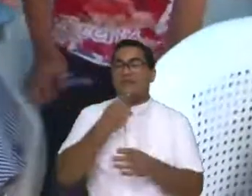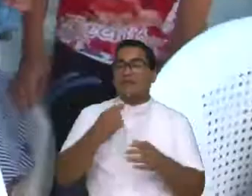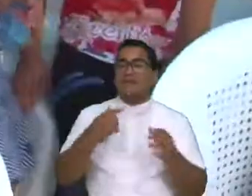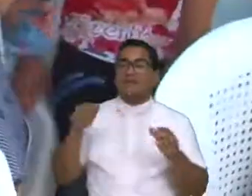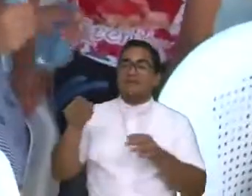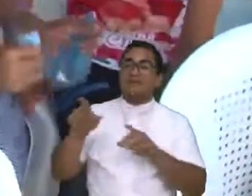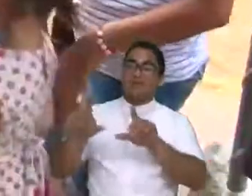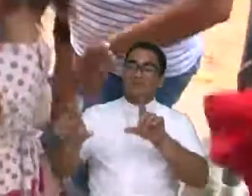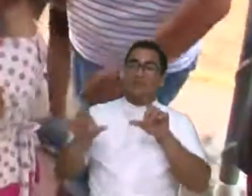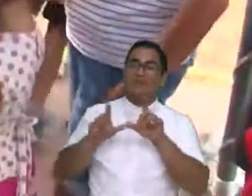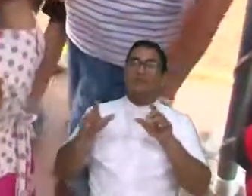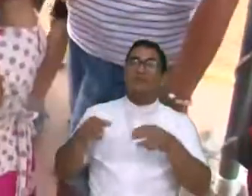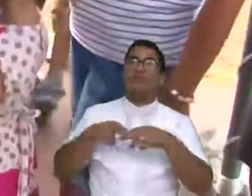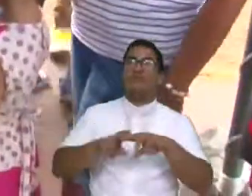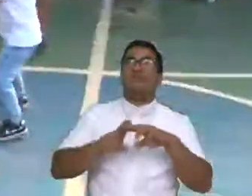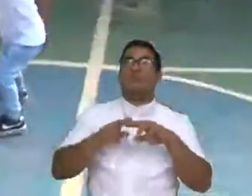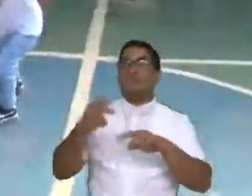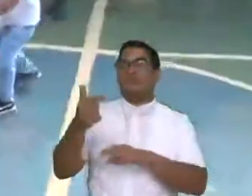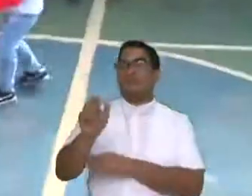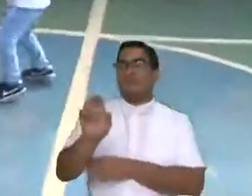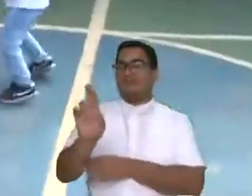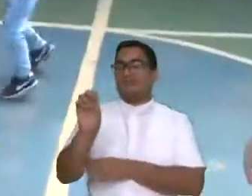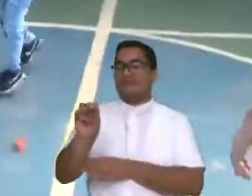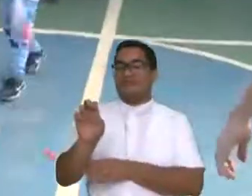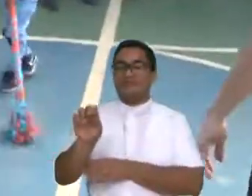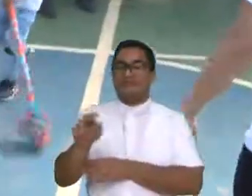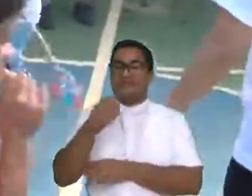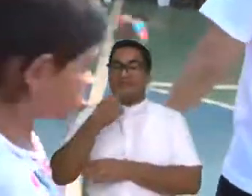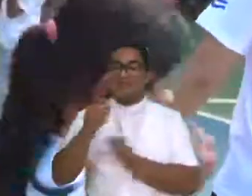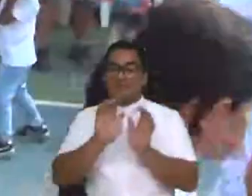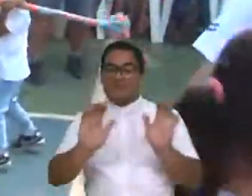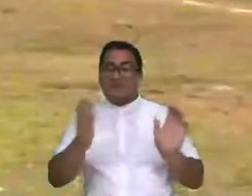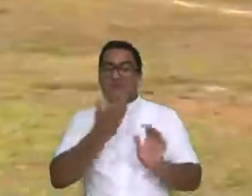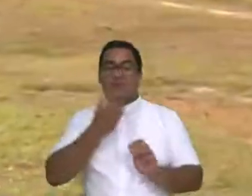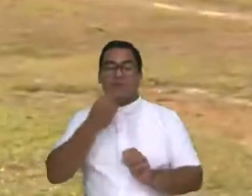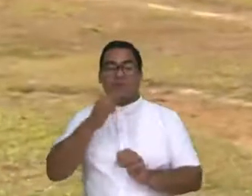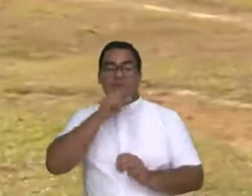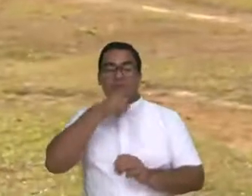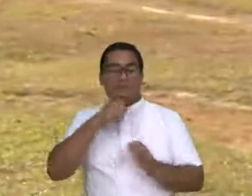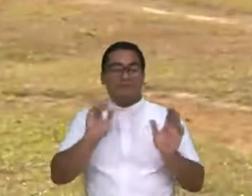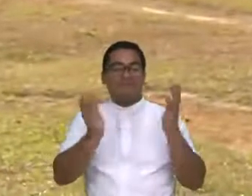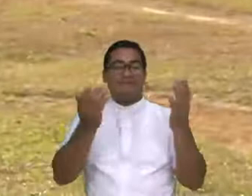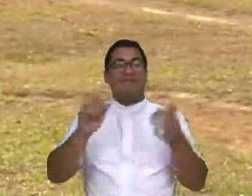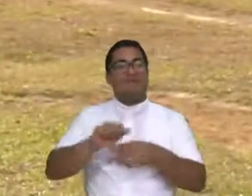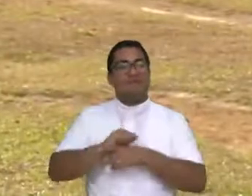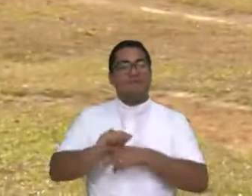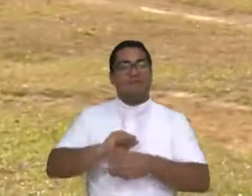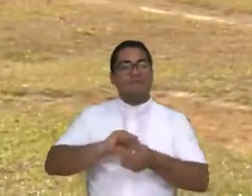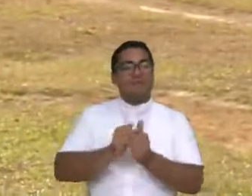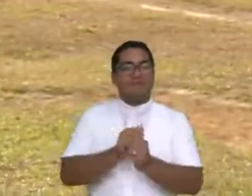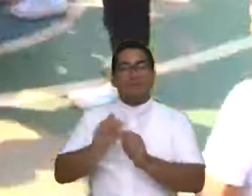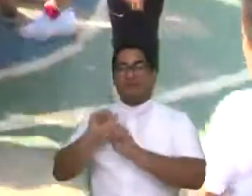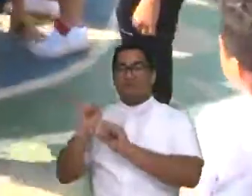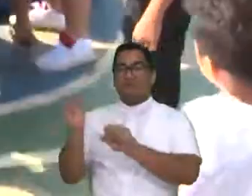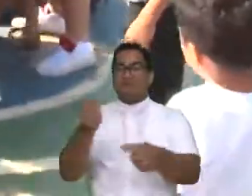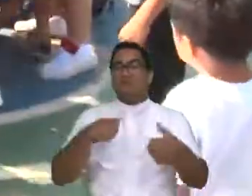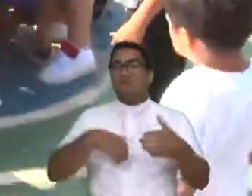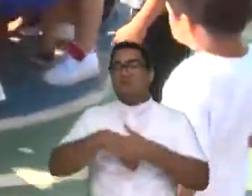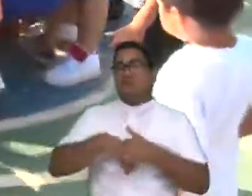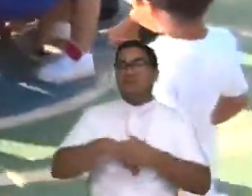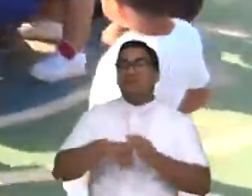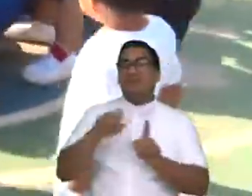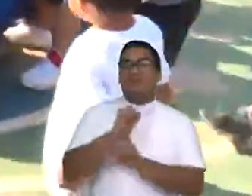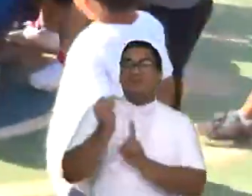Pomares Ordóñez es un sitio donde los niños, adolescentes y adultos disfrutan practicando deportes como el béisbol y fútbol. La